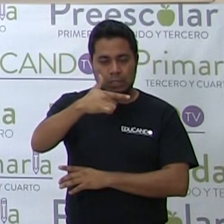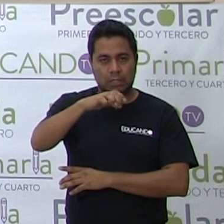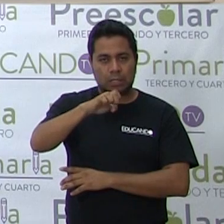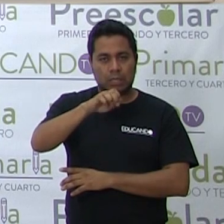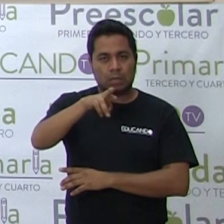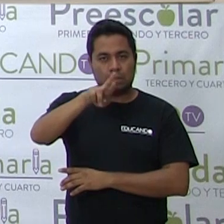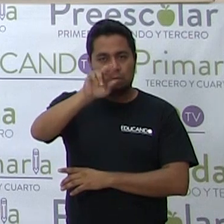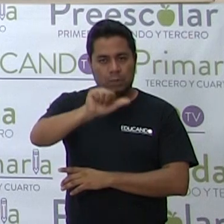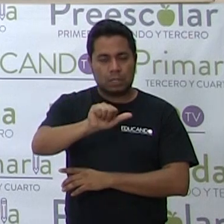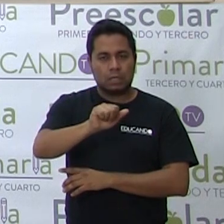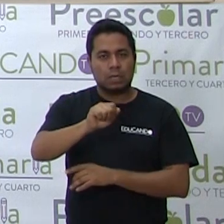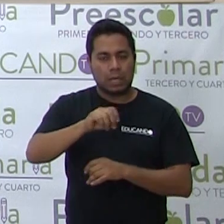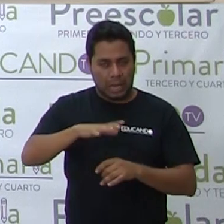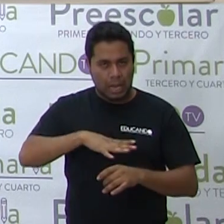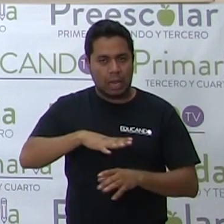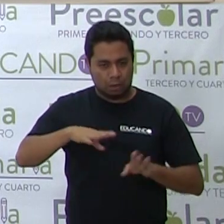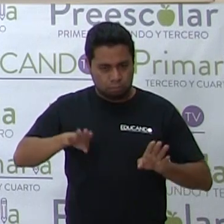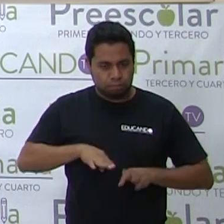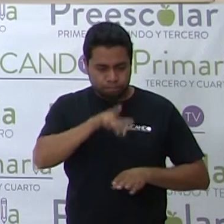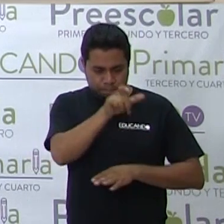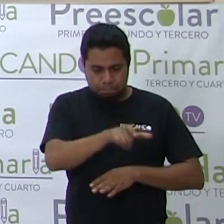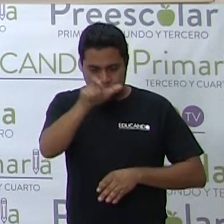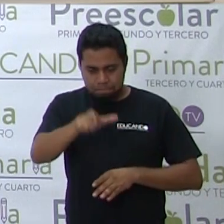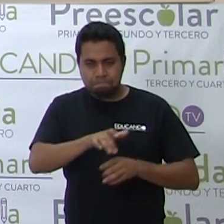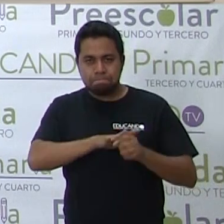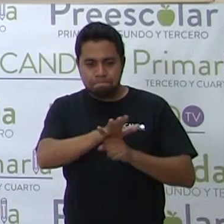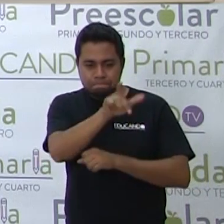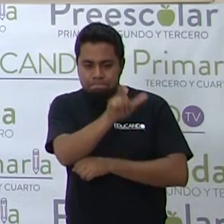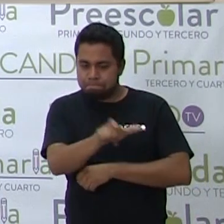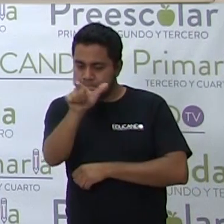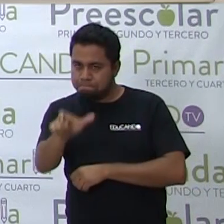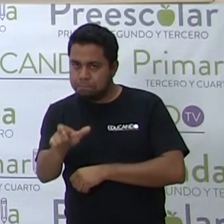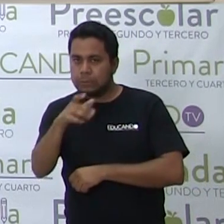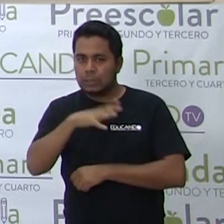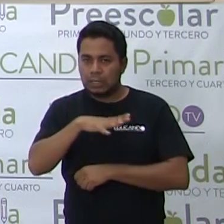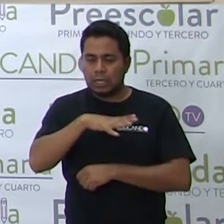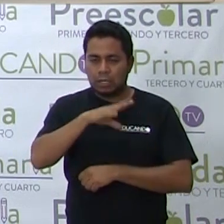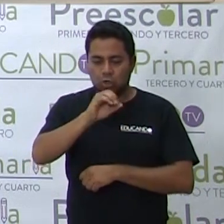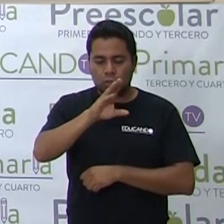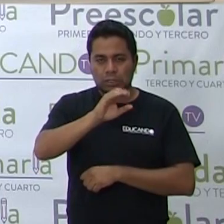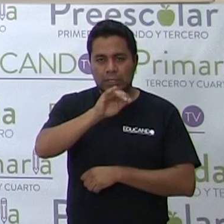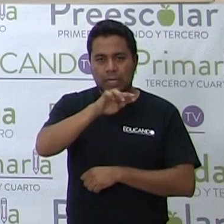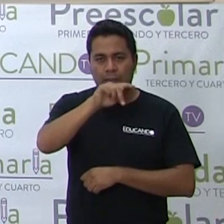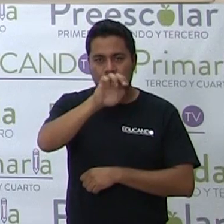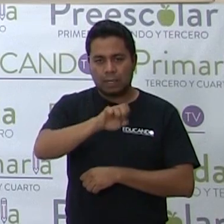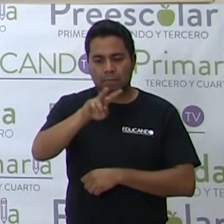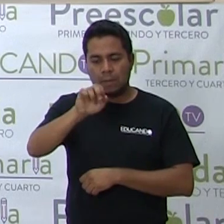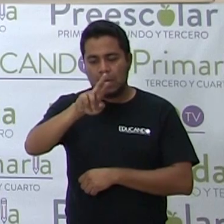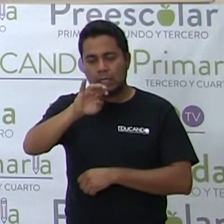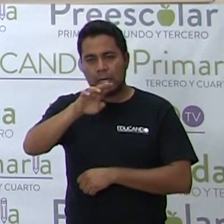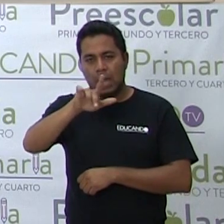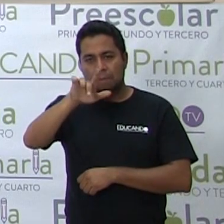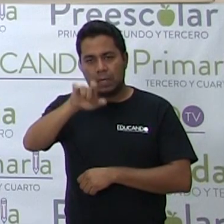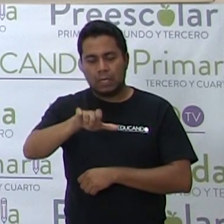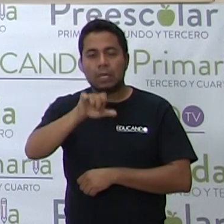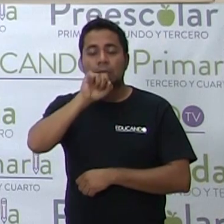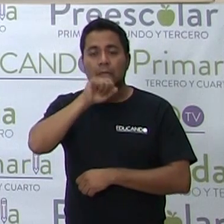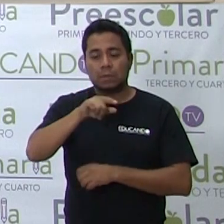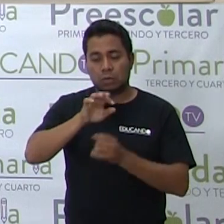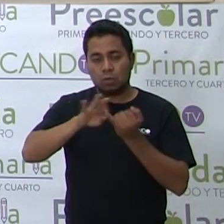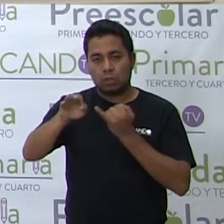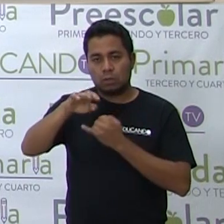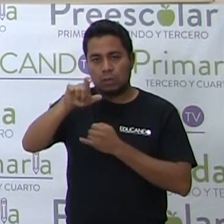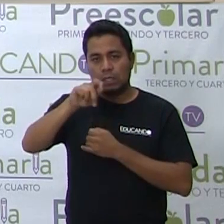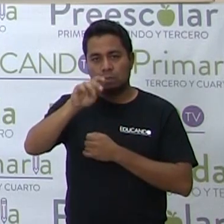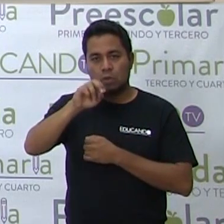vimos los elementos de una expresión algebraica que son el cociente la variable o literal y el